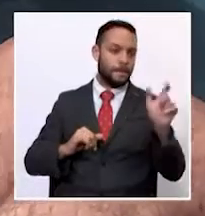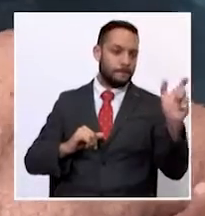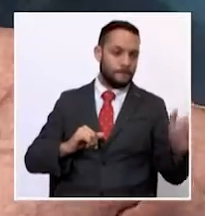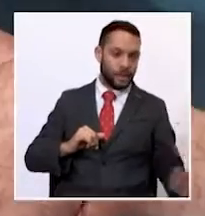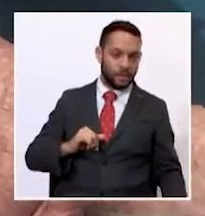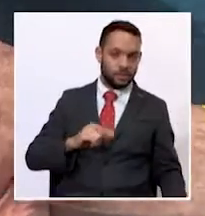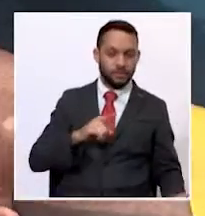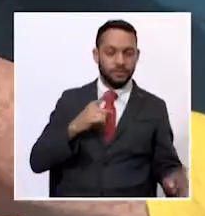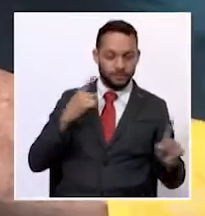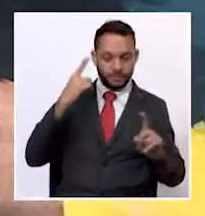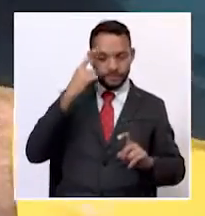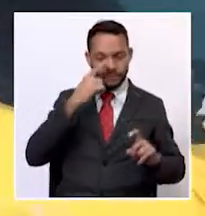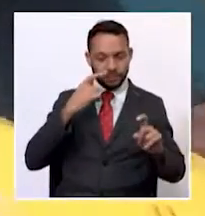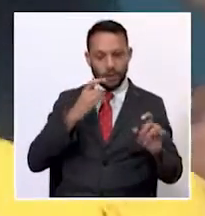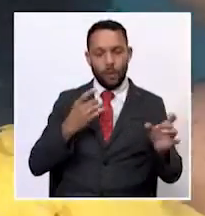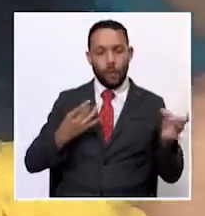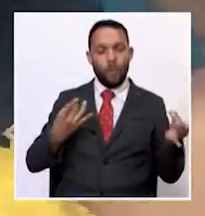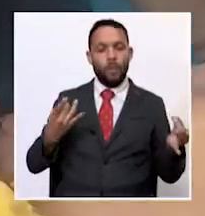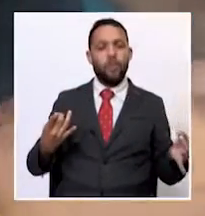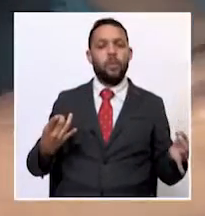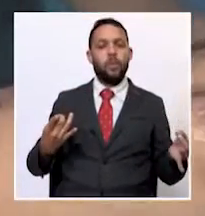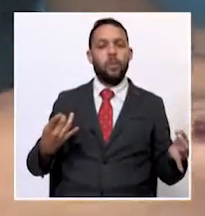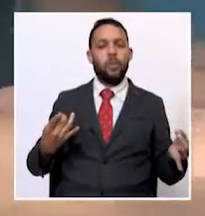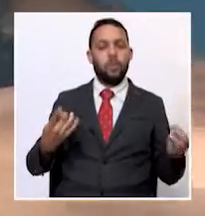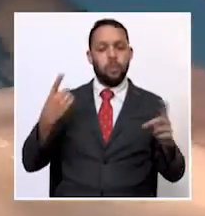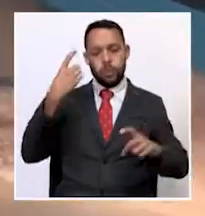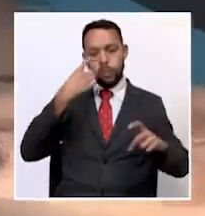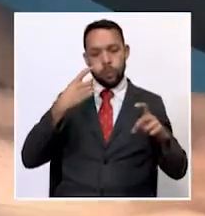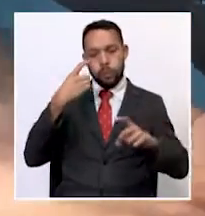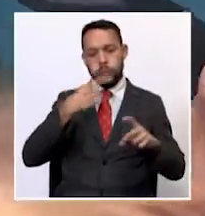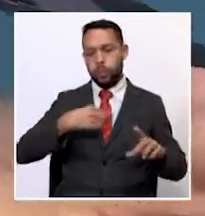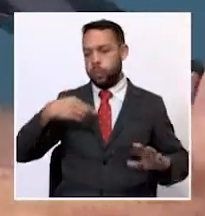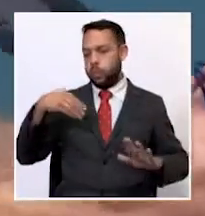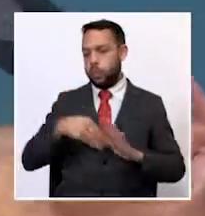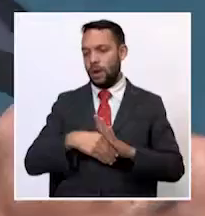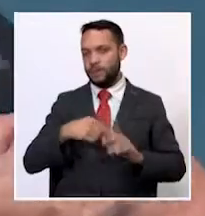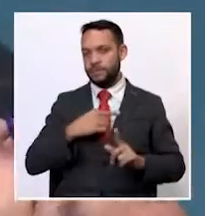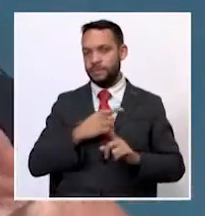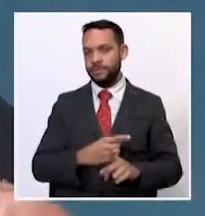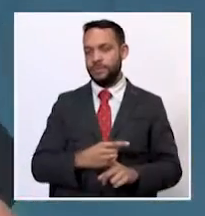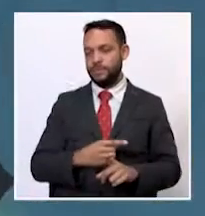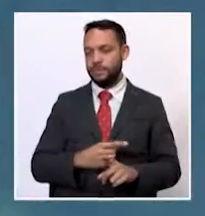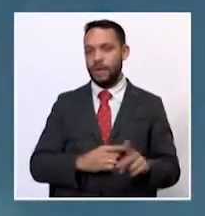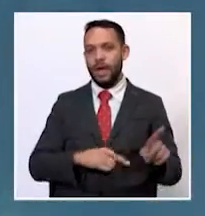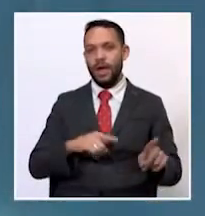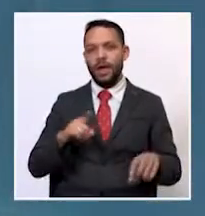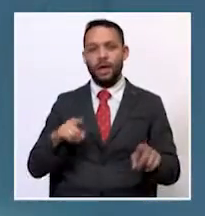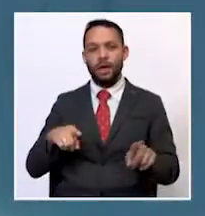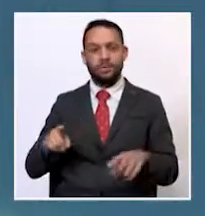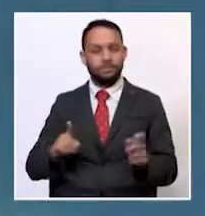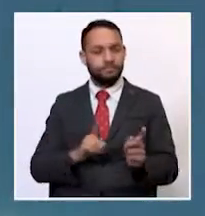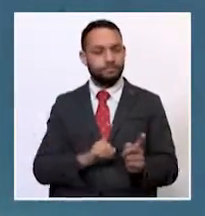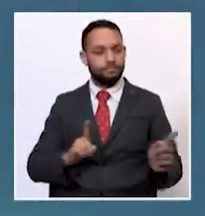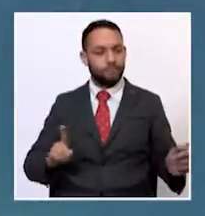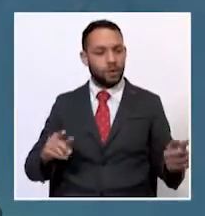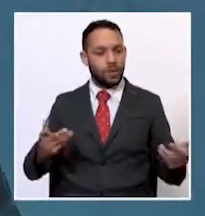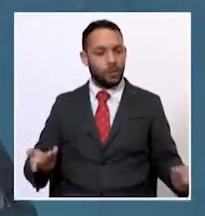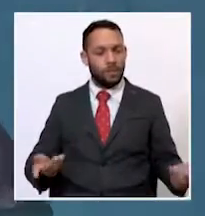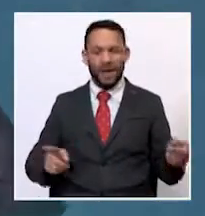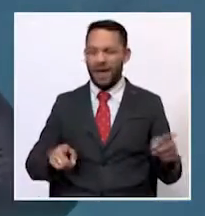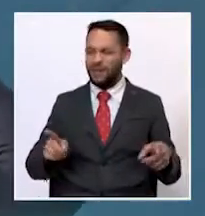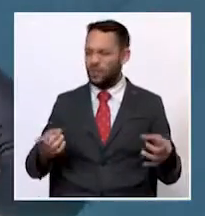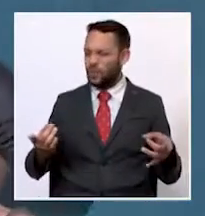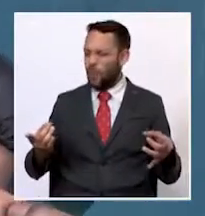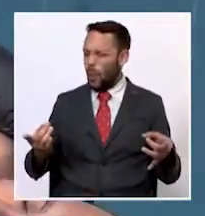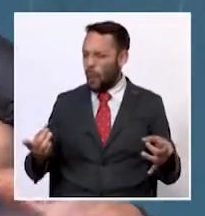una meditación profunda. Esto nos hace distanciarnos de esas percepciones de nuestro cuerpo que pueden ser dolorosas, que